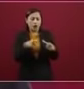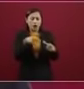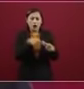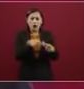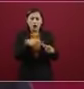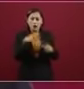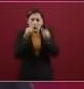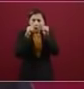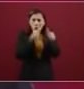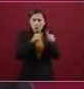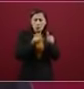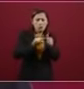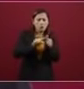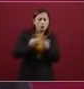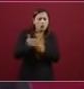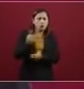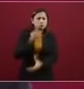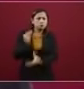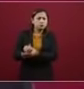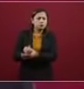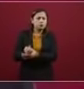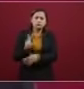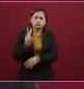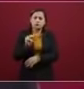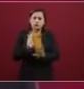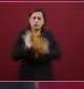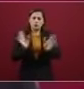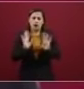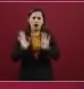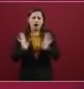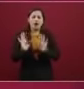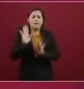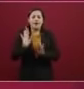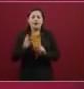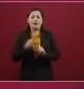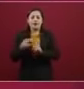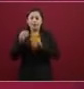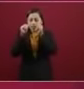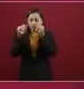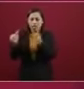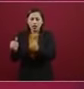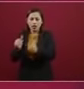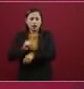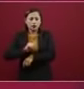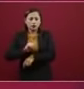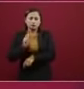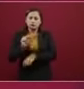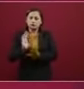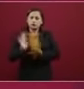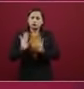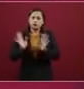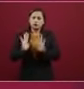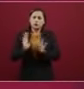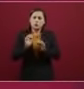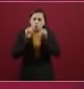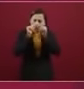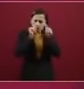ya no está tomado, ya no está secuestrado. Todavía falta, porque es un proceso, es una